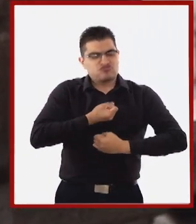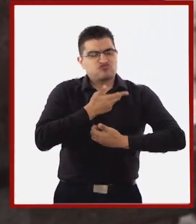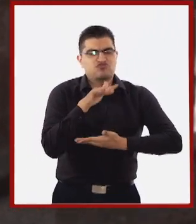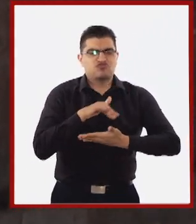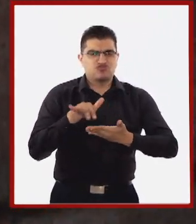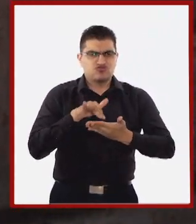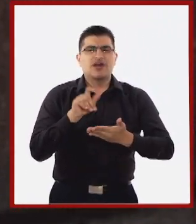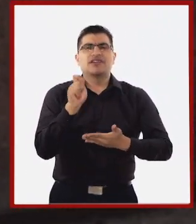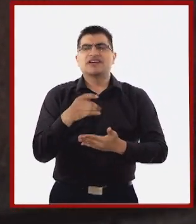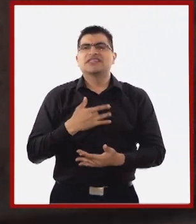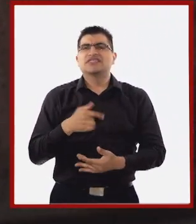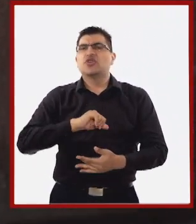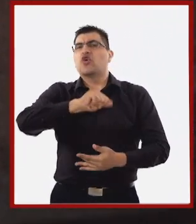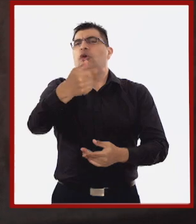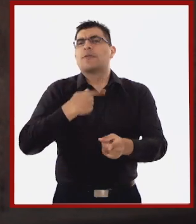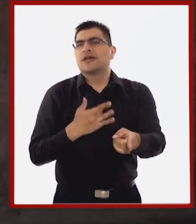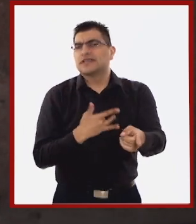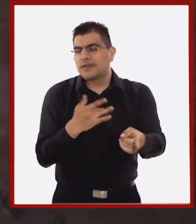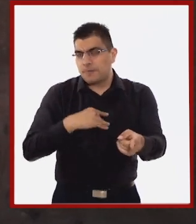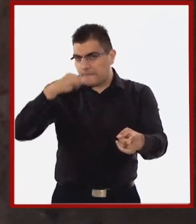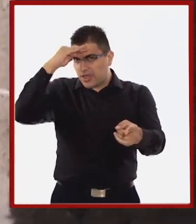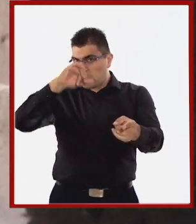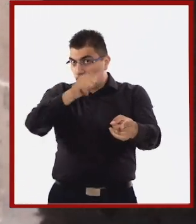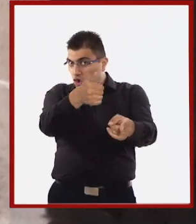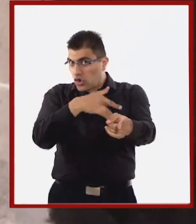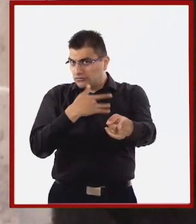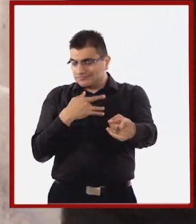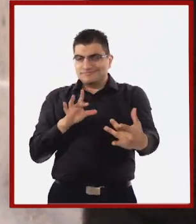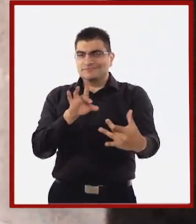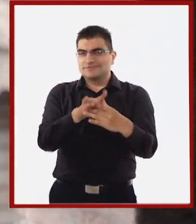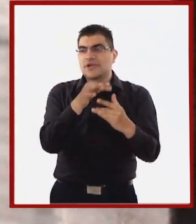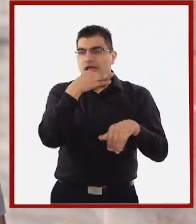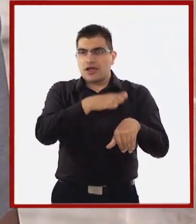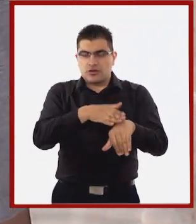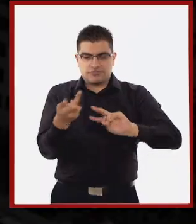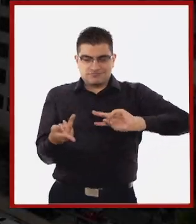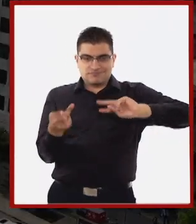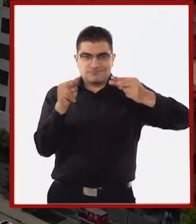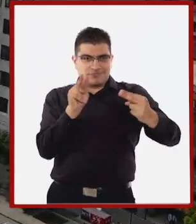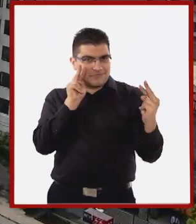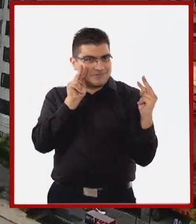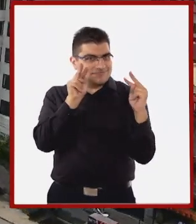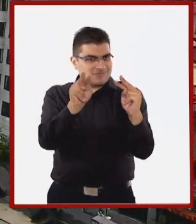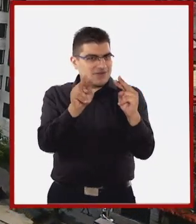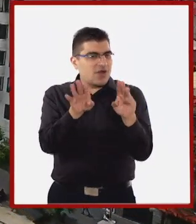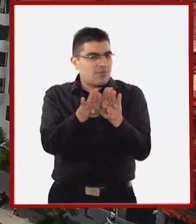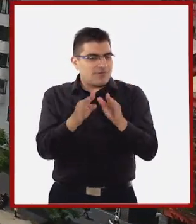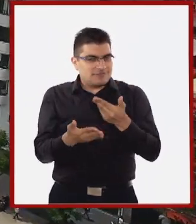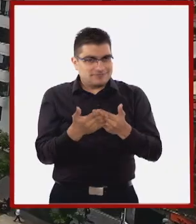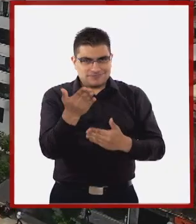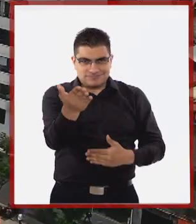sentir lo que otro siente y pensar lo que otro piensa. Nos invita a ponernos en otra perspectiva.